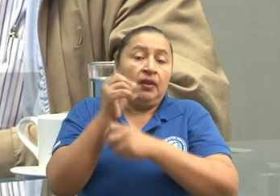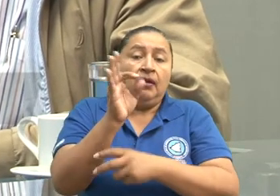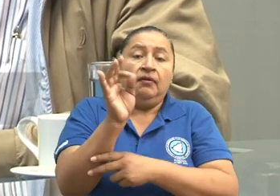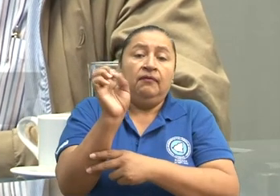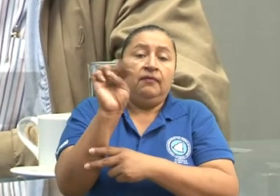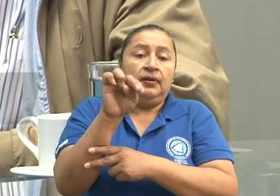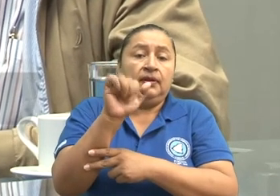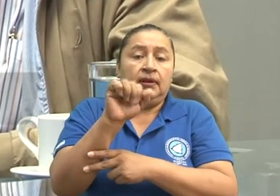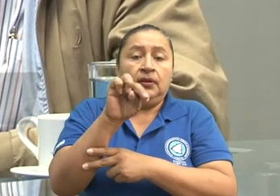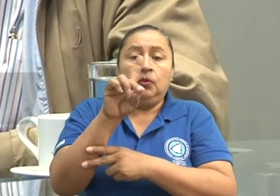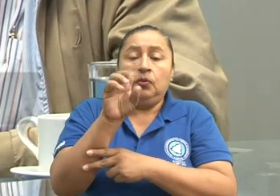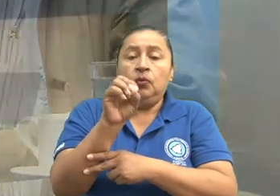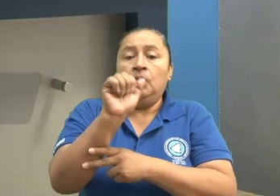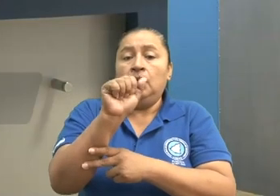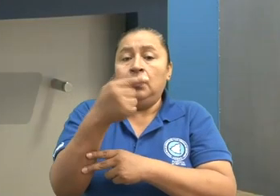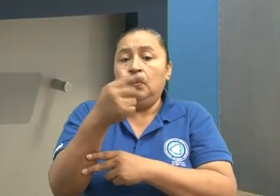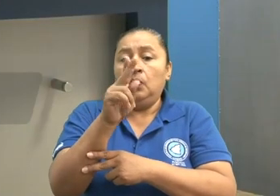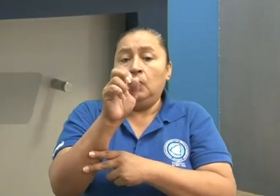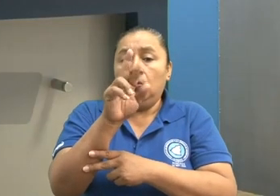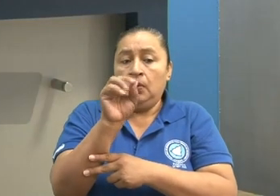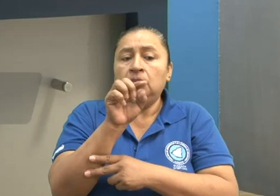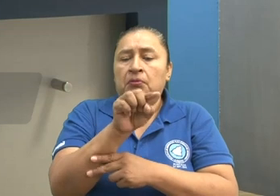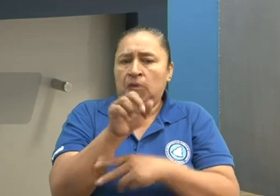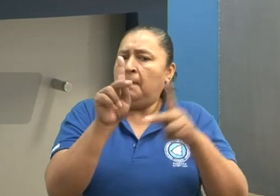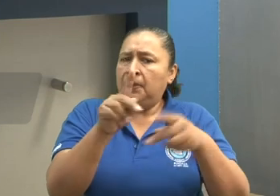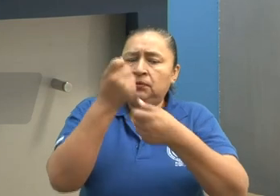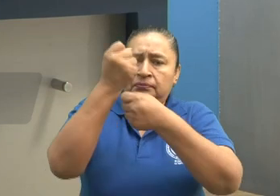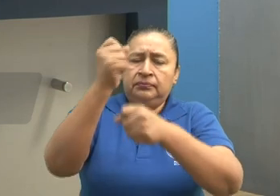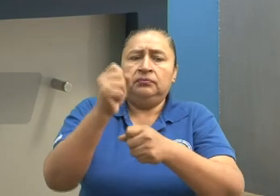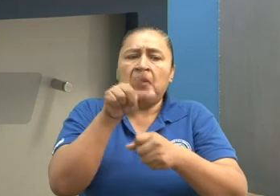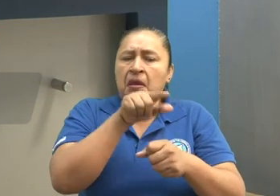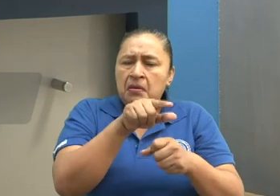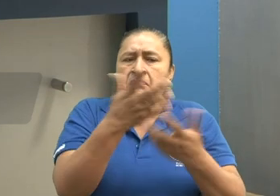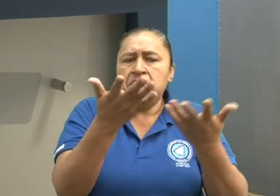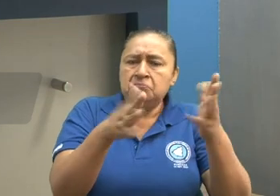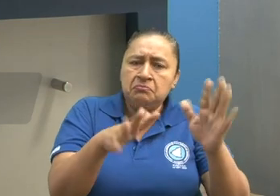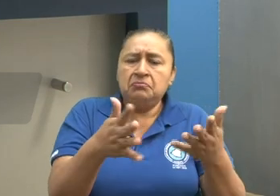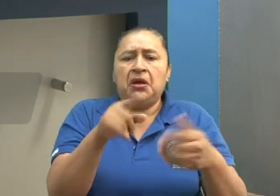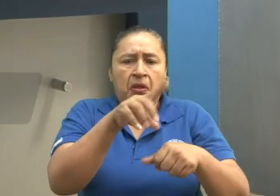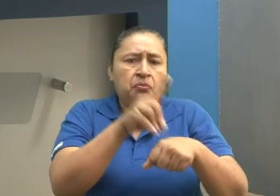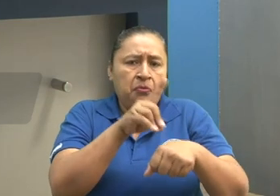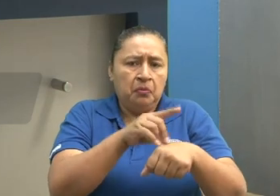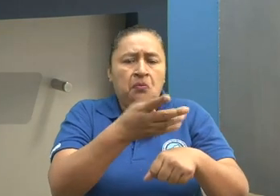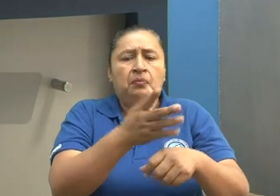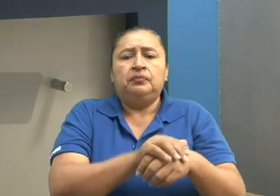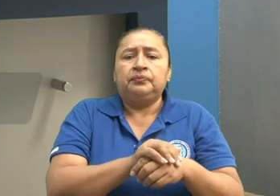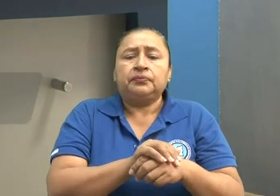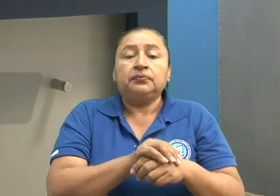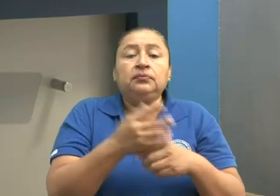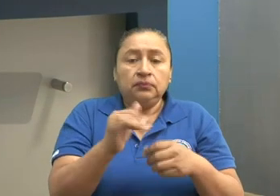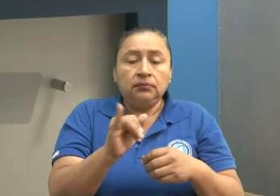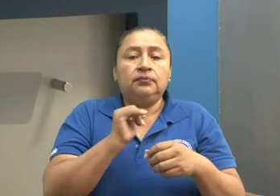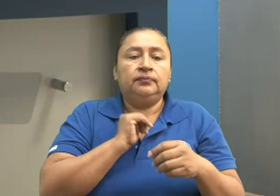Rocha. Era un líder carismático, ¿verdad? Viene del sector es medio, era un médico, y